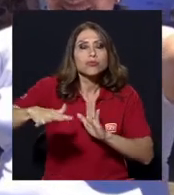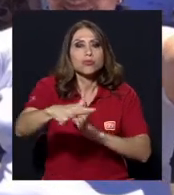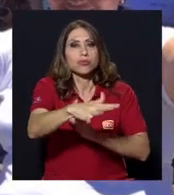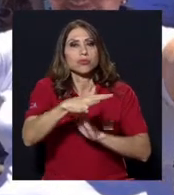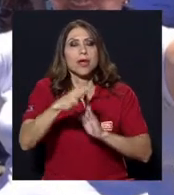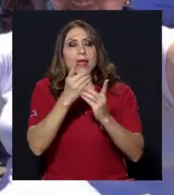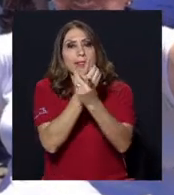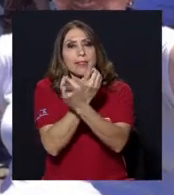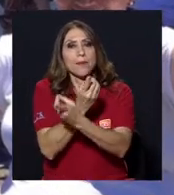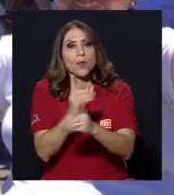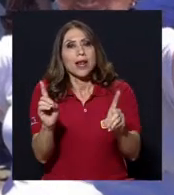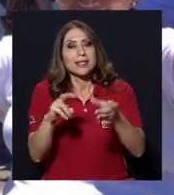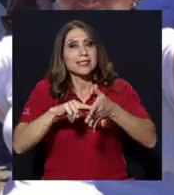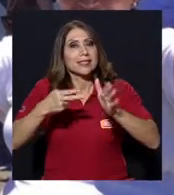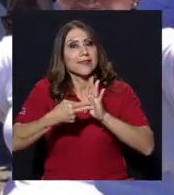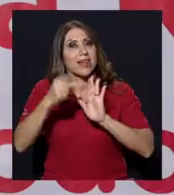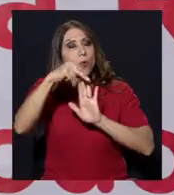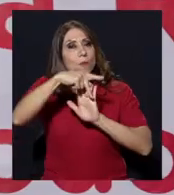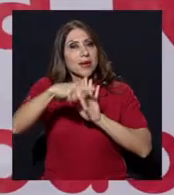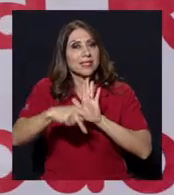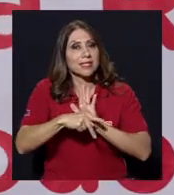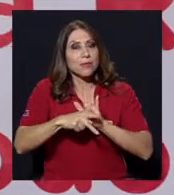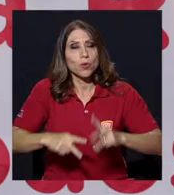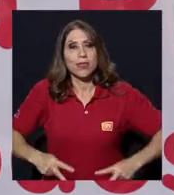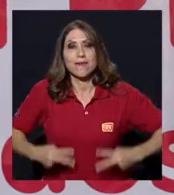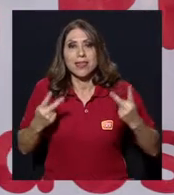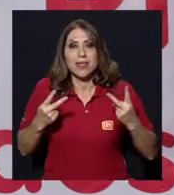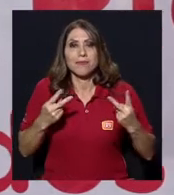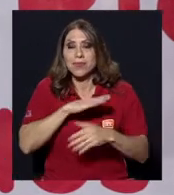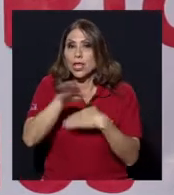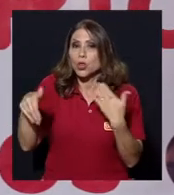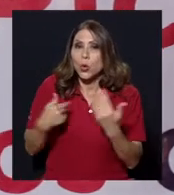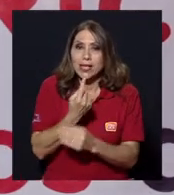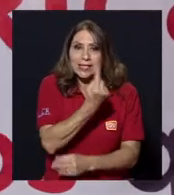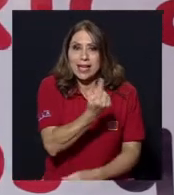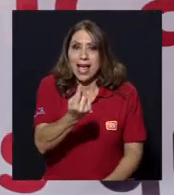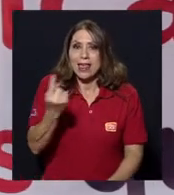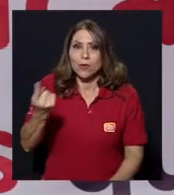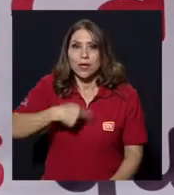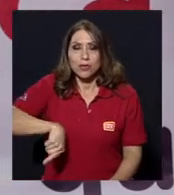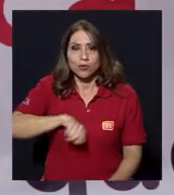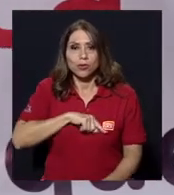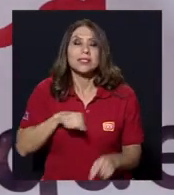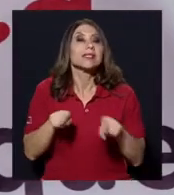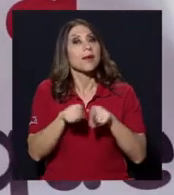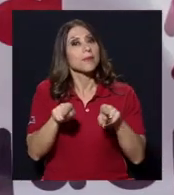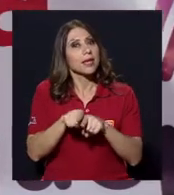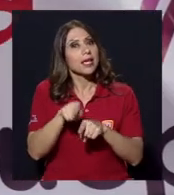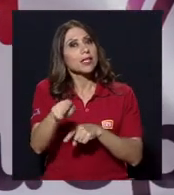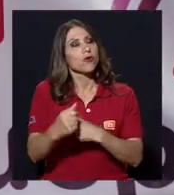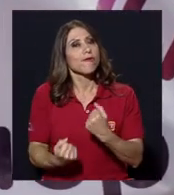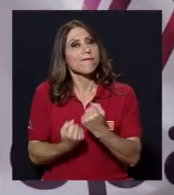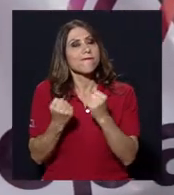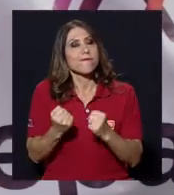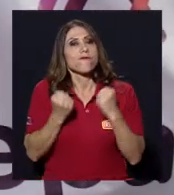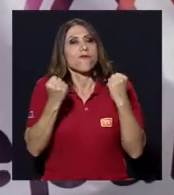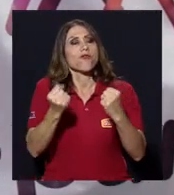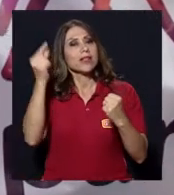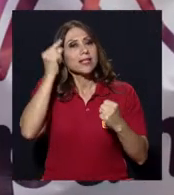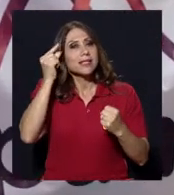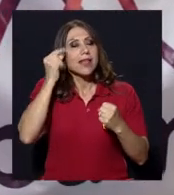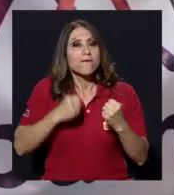en un principio de vida de todas y cada una de nosotras. Eso va a ayudar muchísimo también a fortalecer el Estado y a fortalecer las